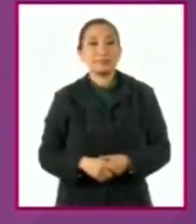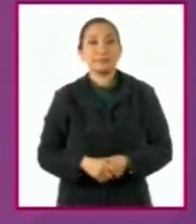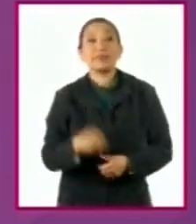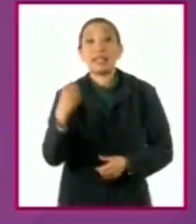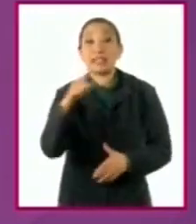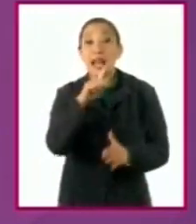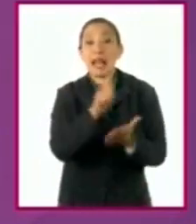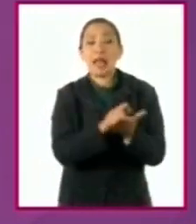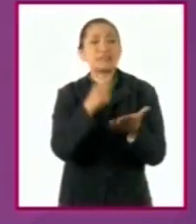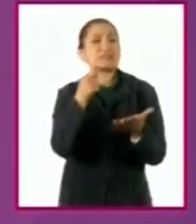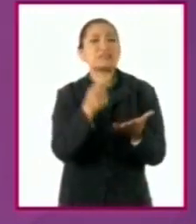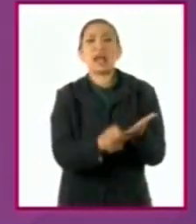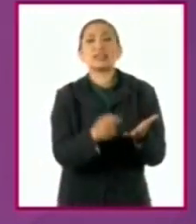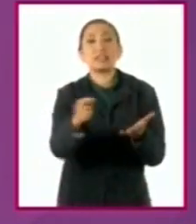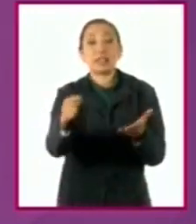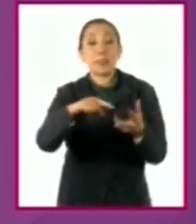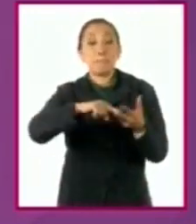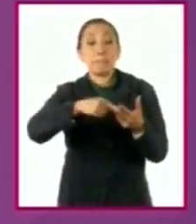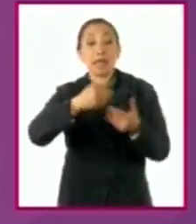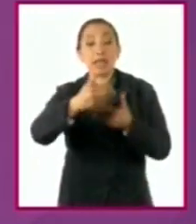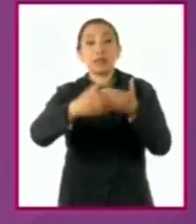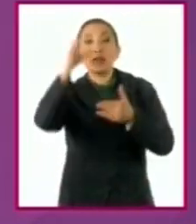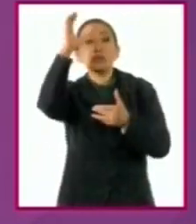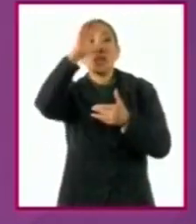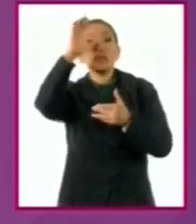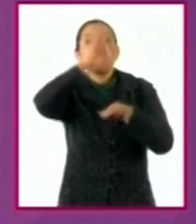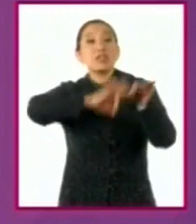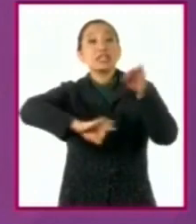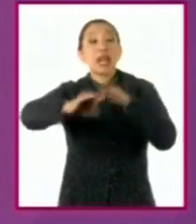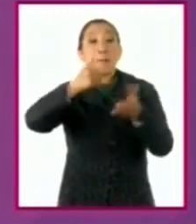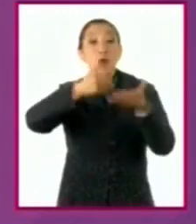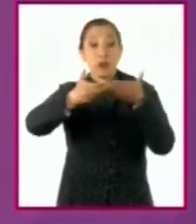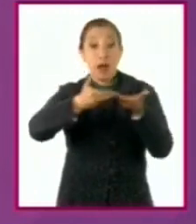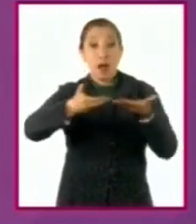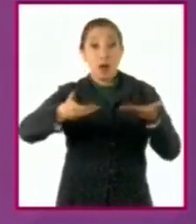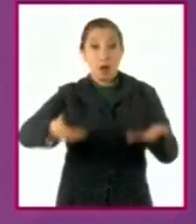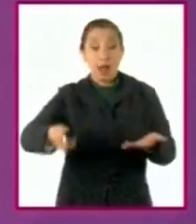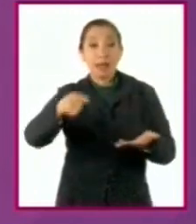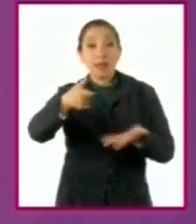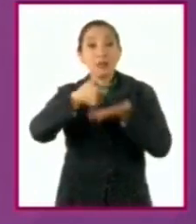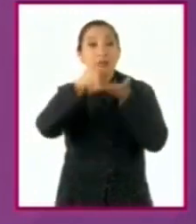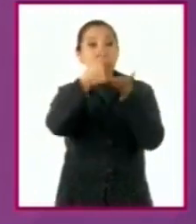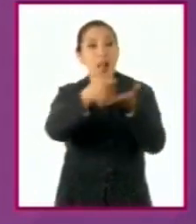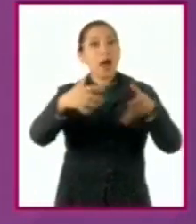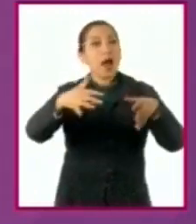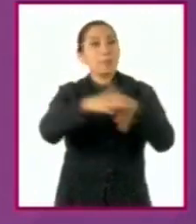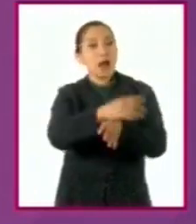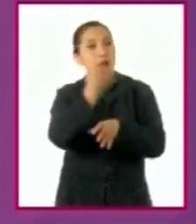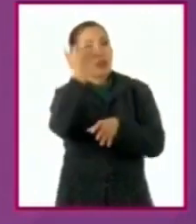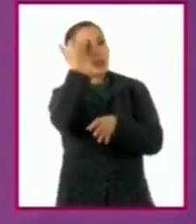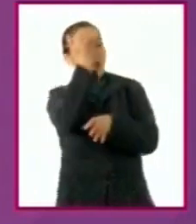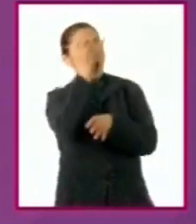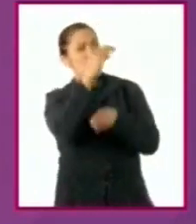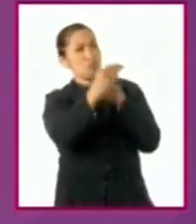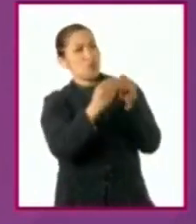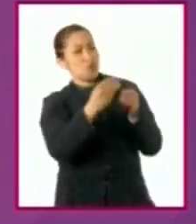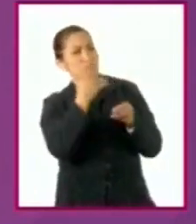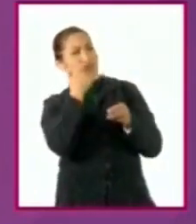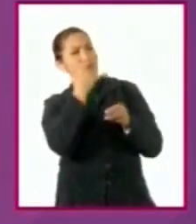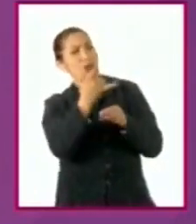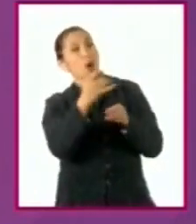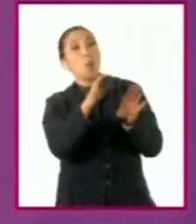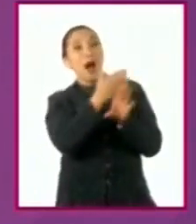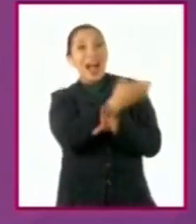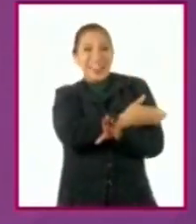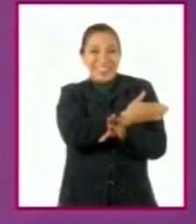Estas leyes representaron el comienzo de la ciencia física moderna y permitieron cambiar la concepción del mundo tal